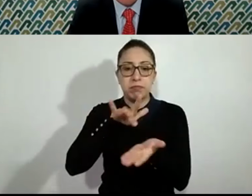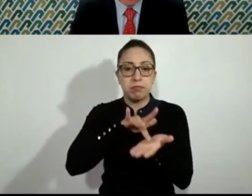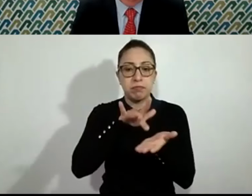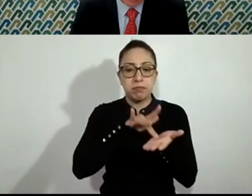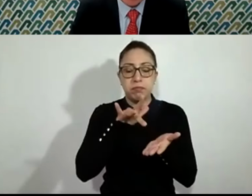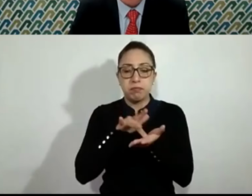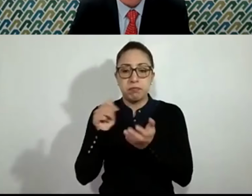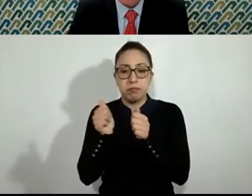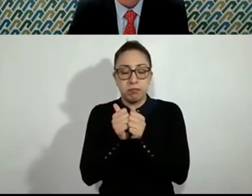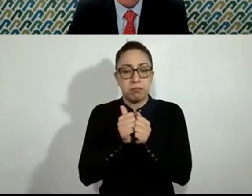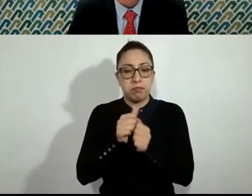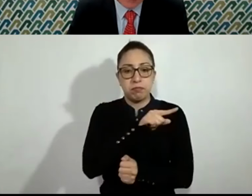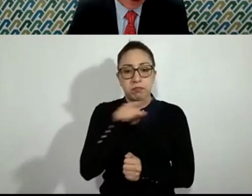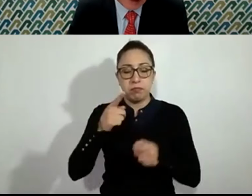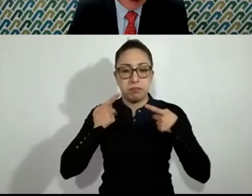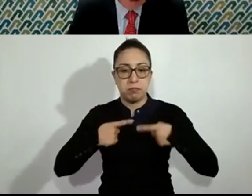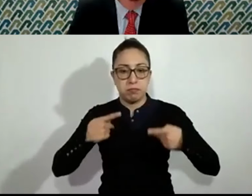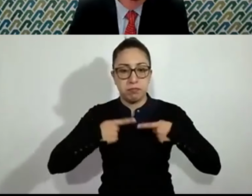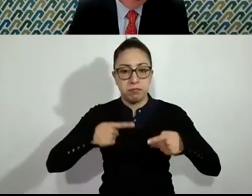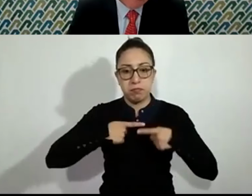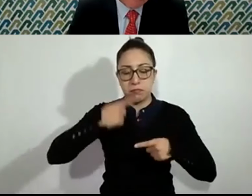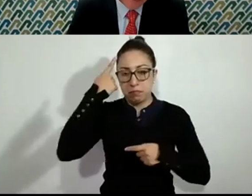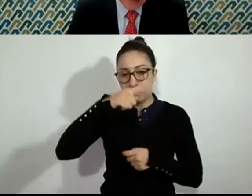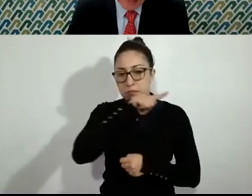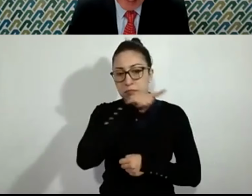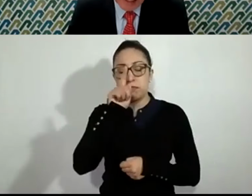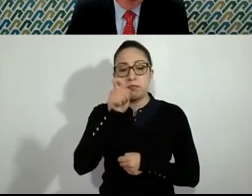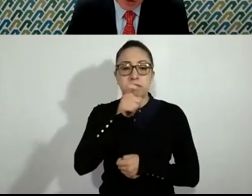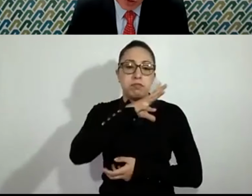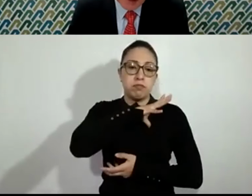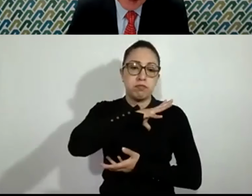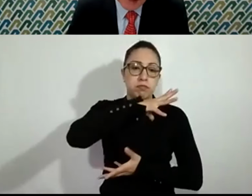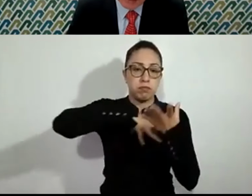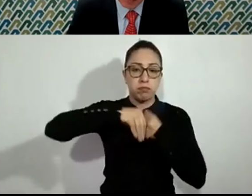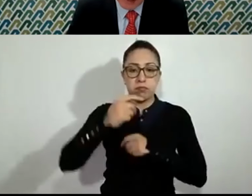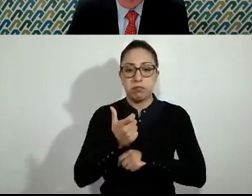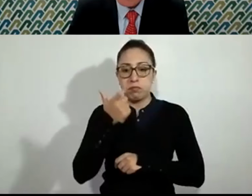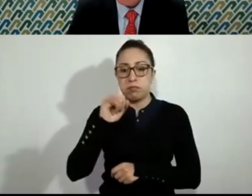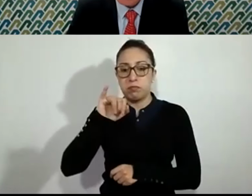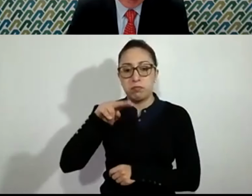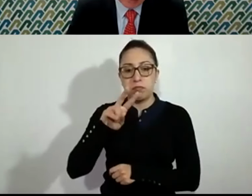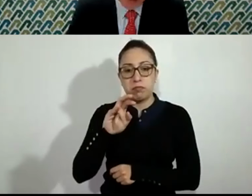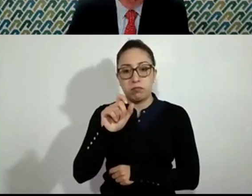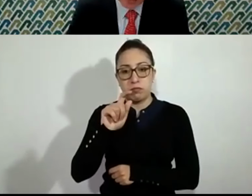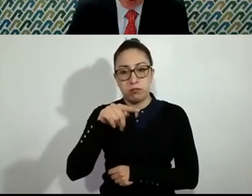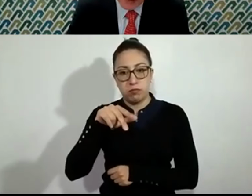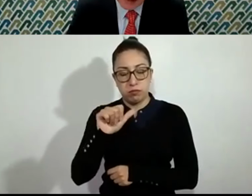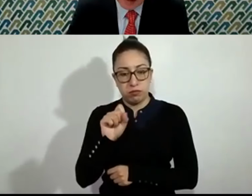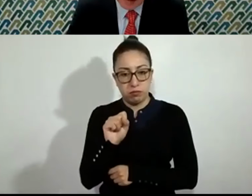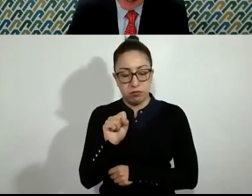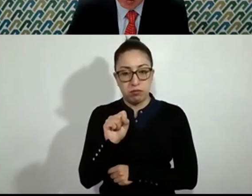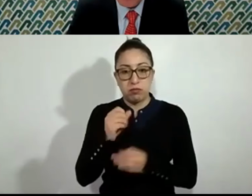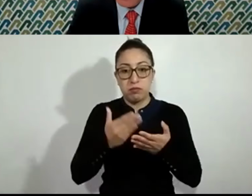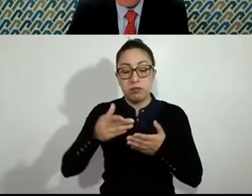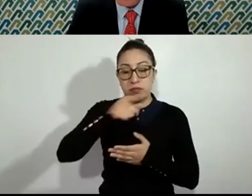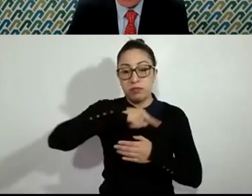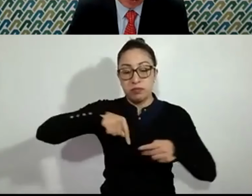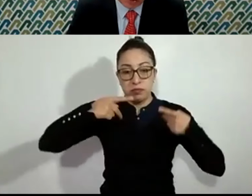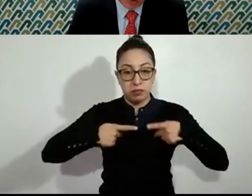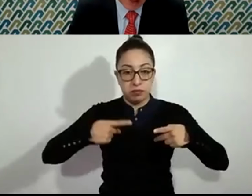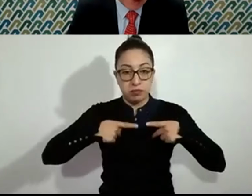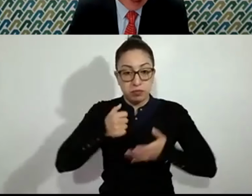dirigidos a los inversionistas: a las personas físicas o morales que coadyuven a combatir